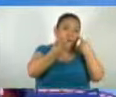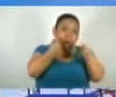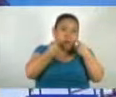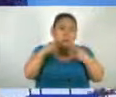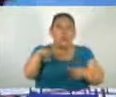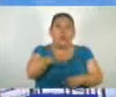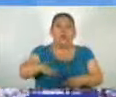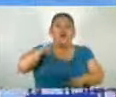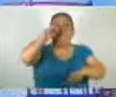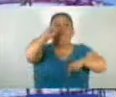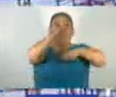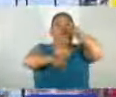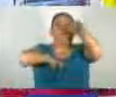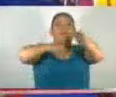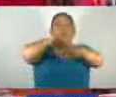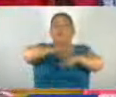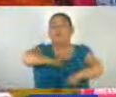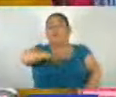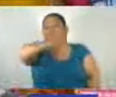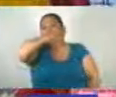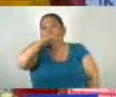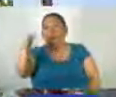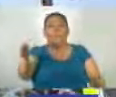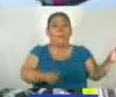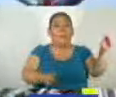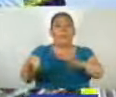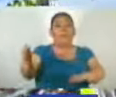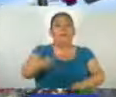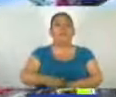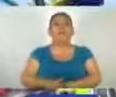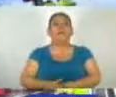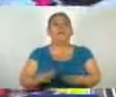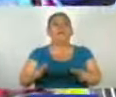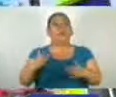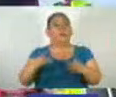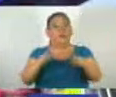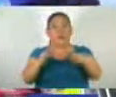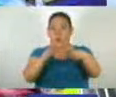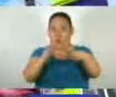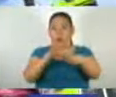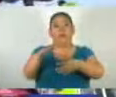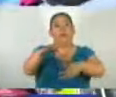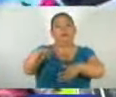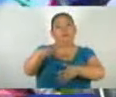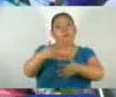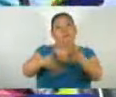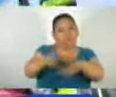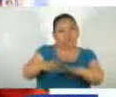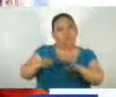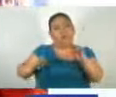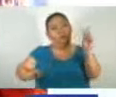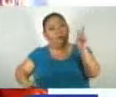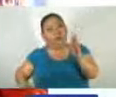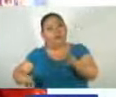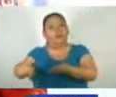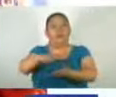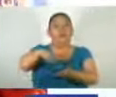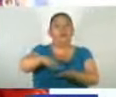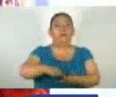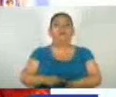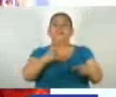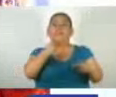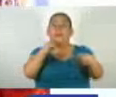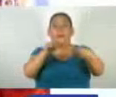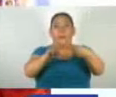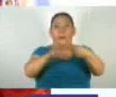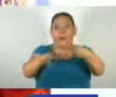se ha convertido en el lugar más visitado por los salvadoreños, por delante de las playas y el centro histórico. En primer lugar,